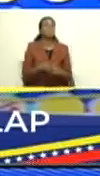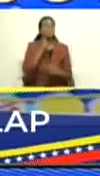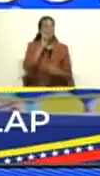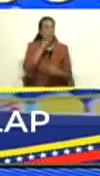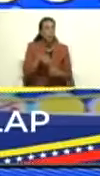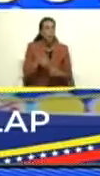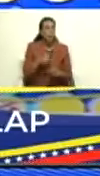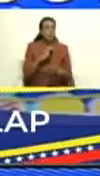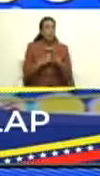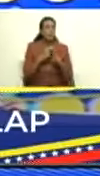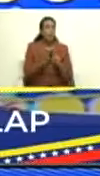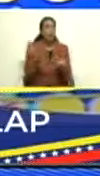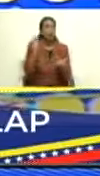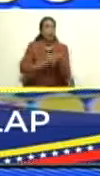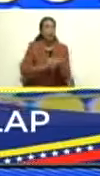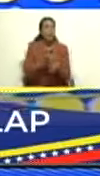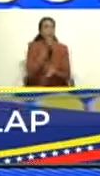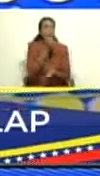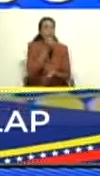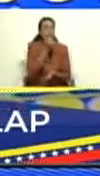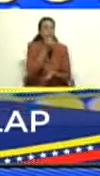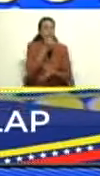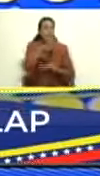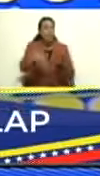también el riesgo de volver a vivir el horror.